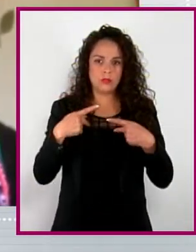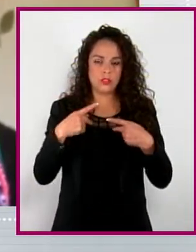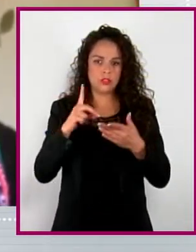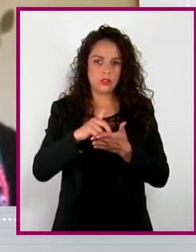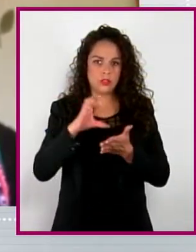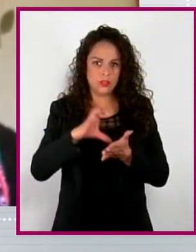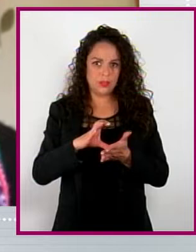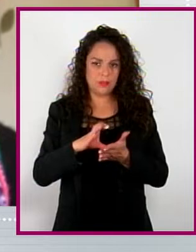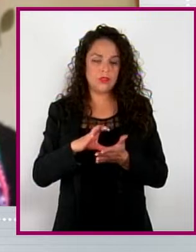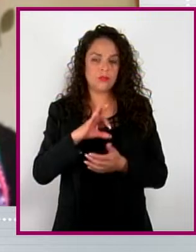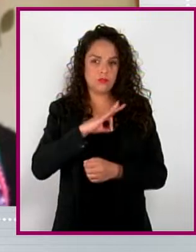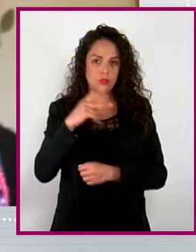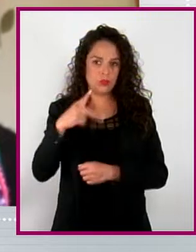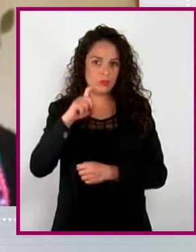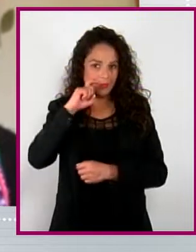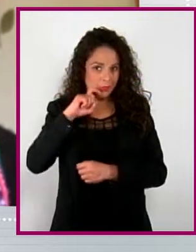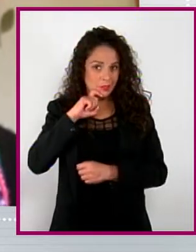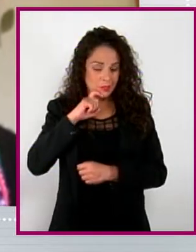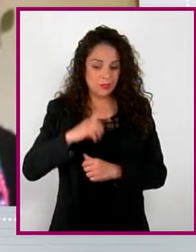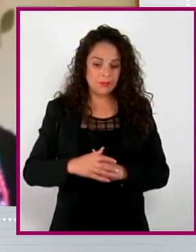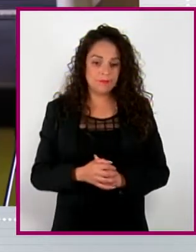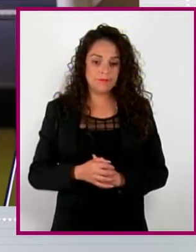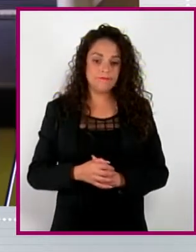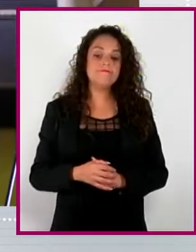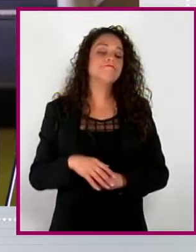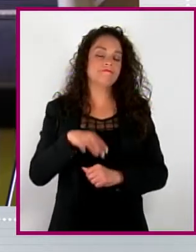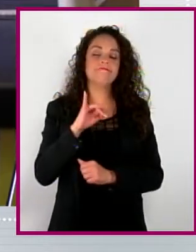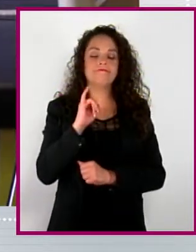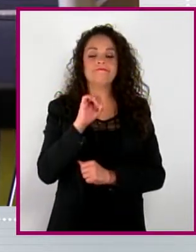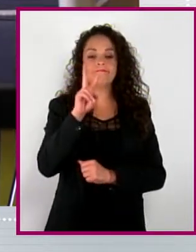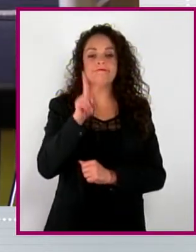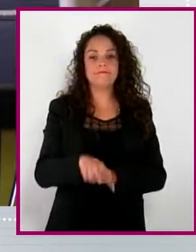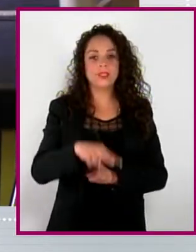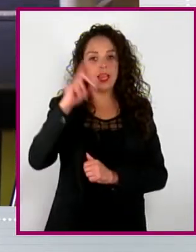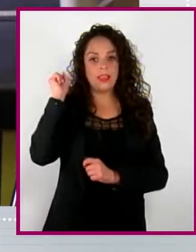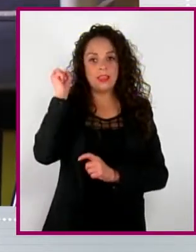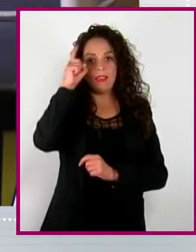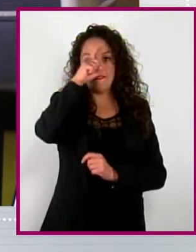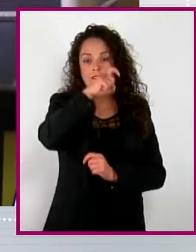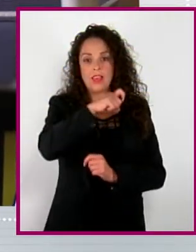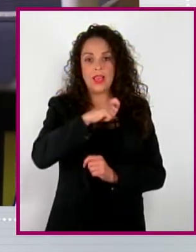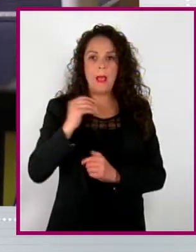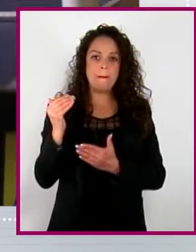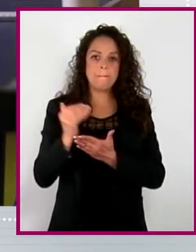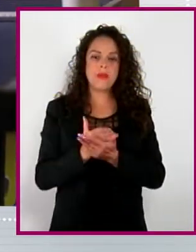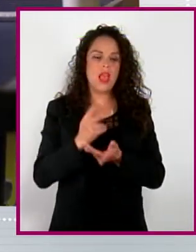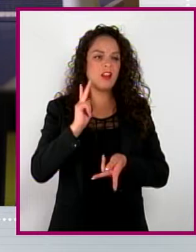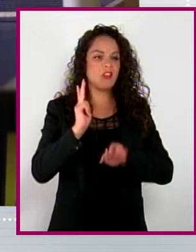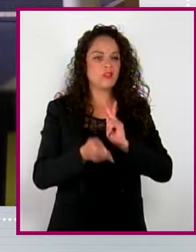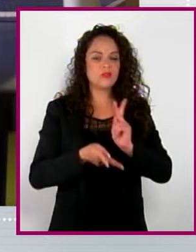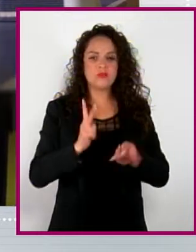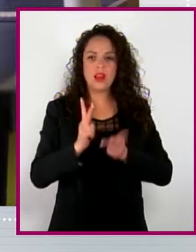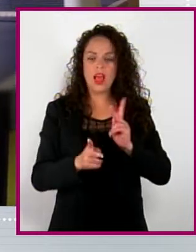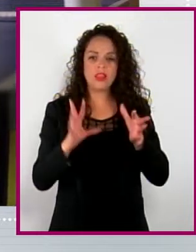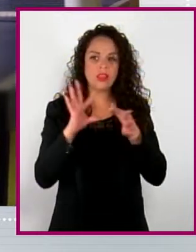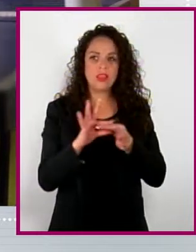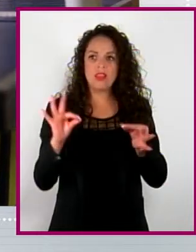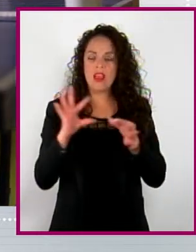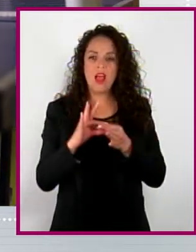la sexualidad de las personas con discapacidad es menos mencionada,